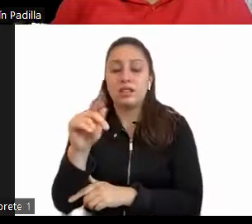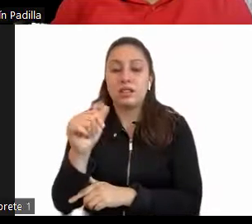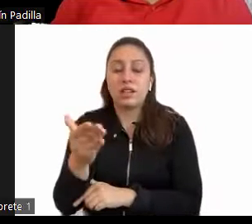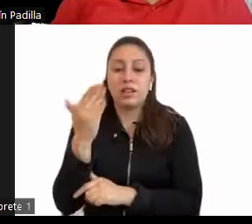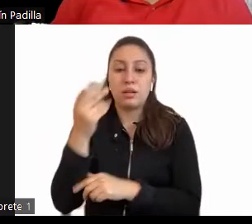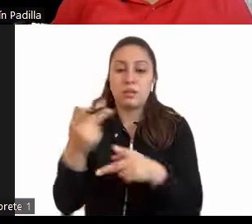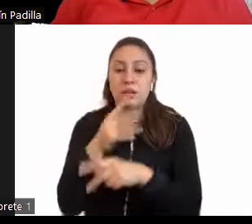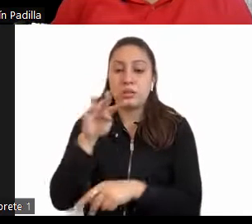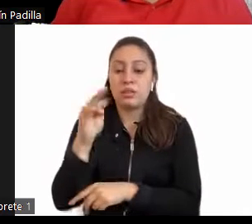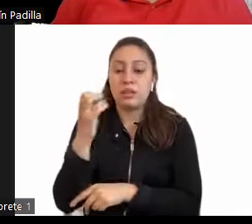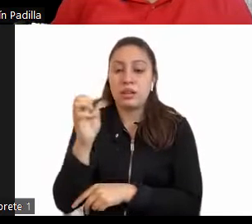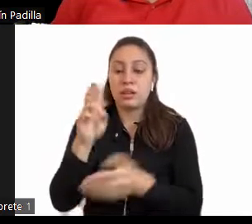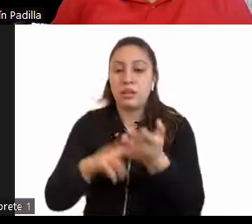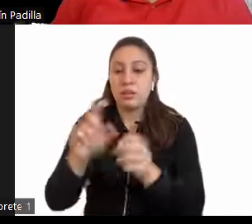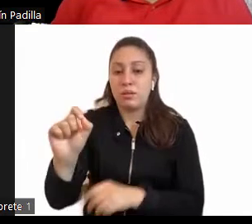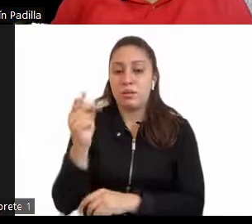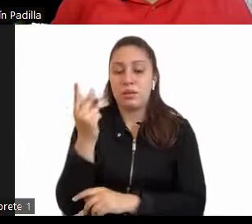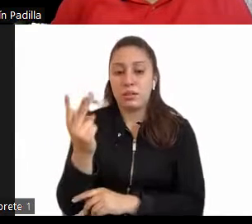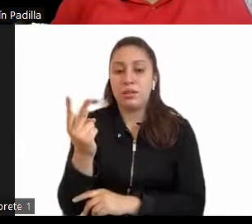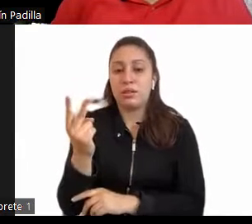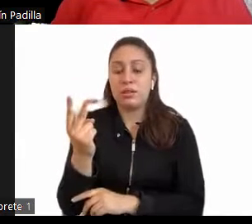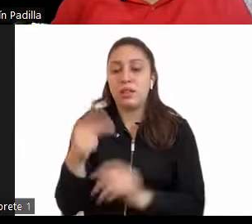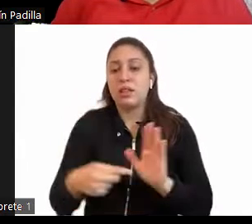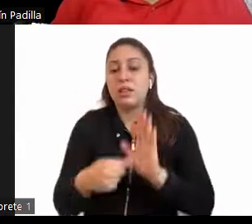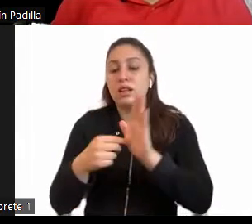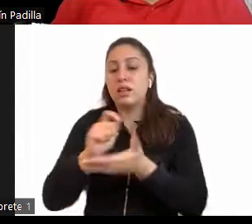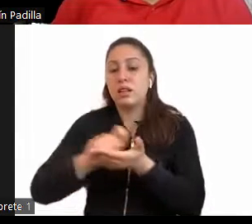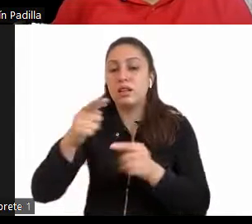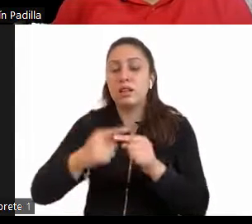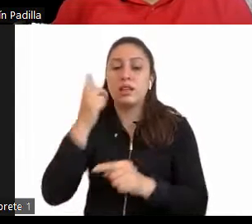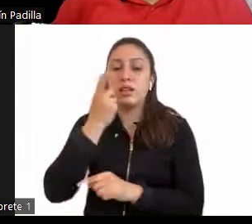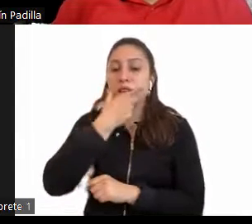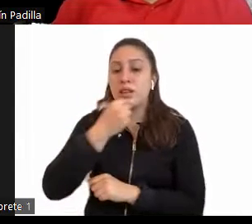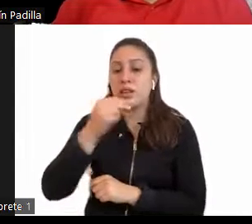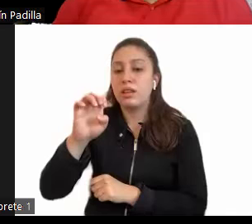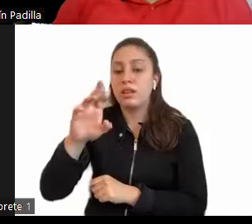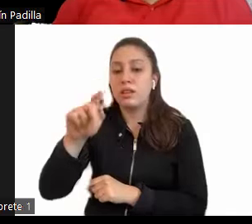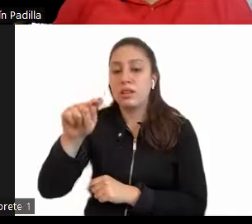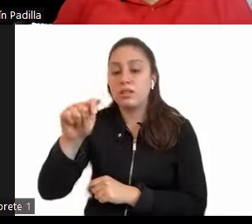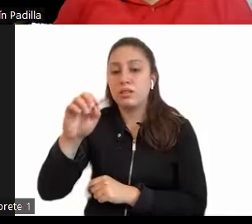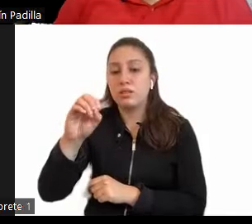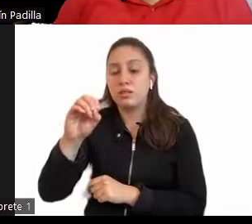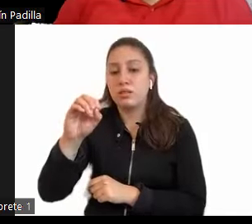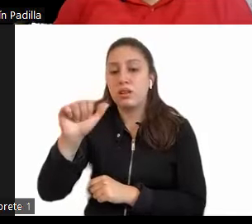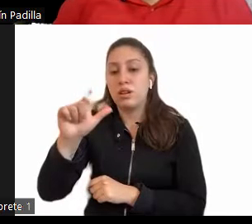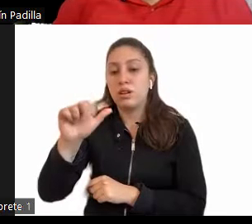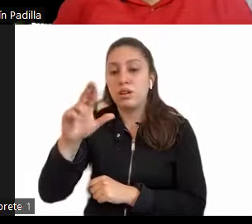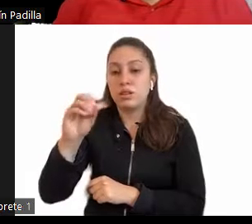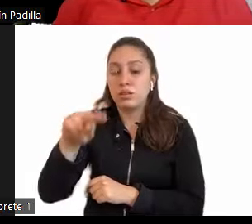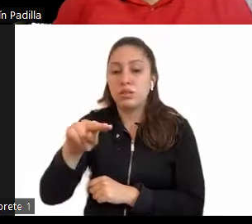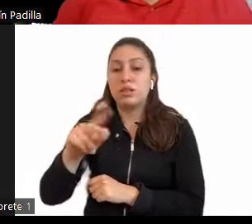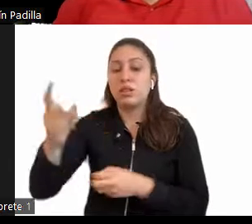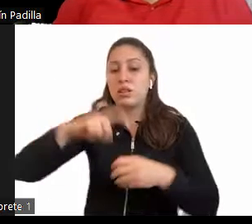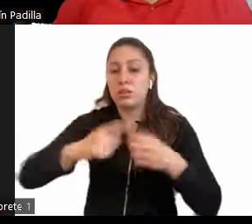19 de enero de 2022, presentado por el diputado Ernesto Alarcón Jiménez del Grupo Parlamentario del Partido